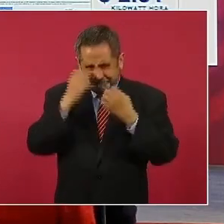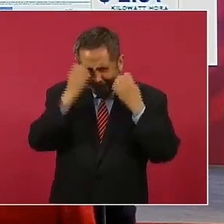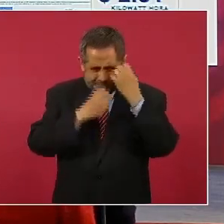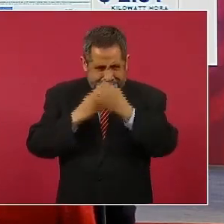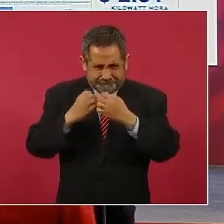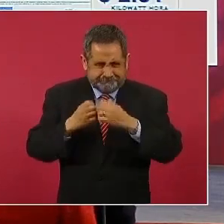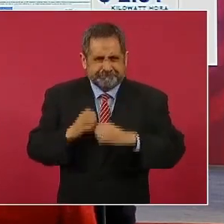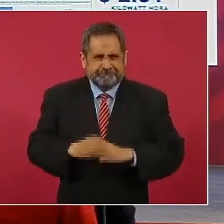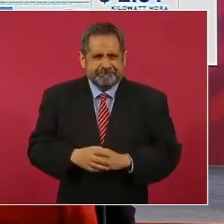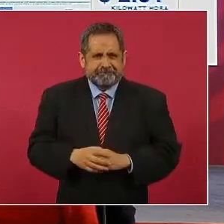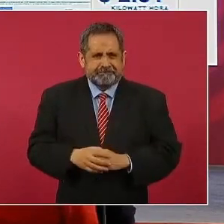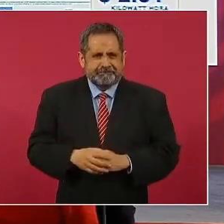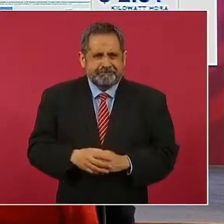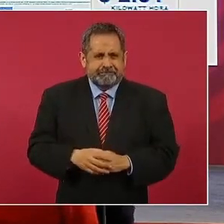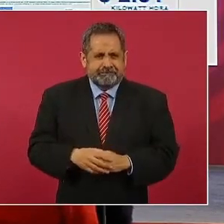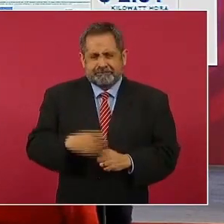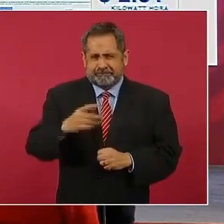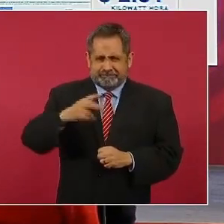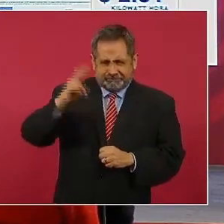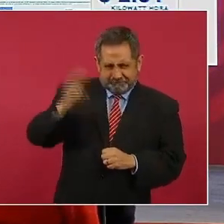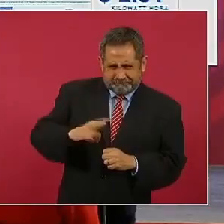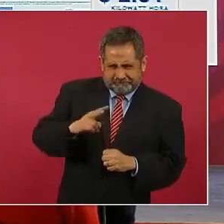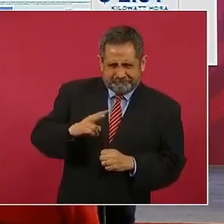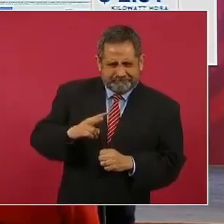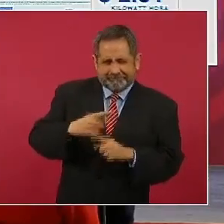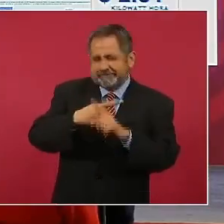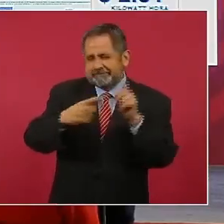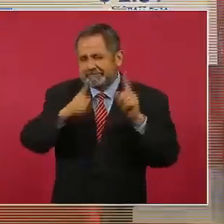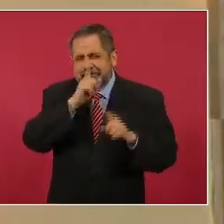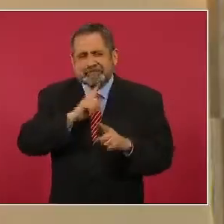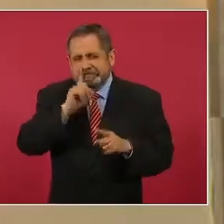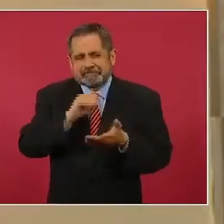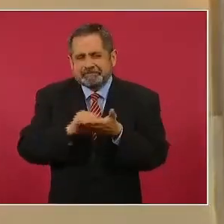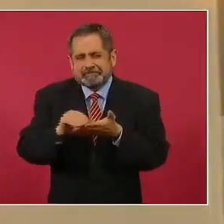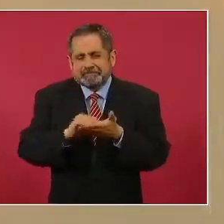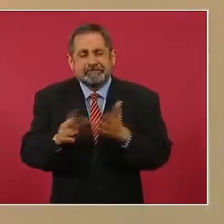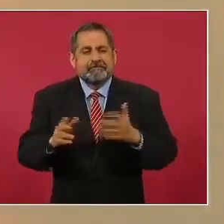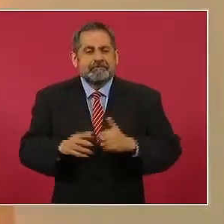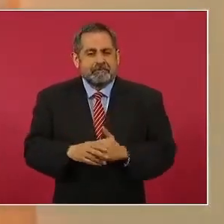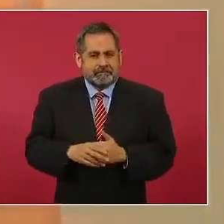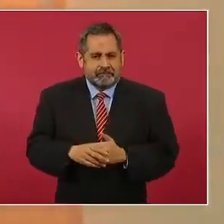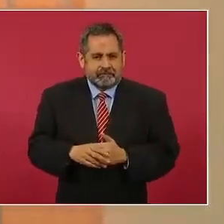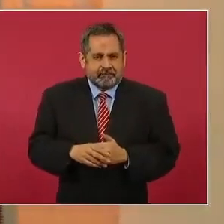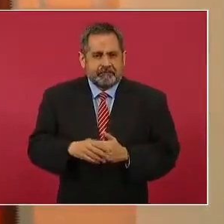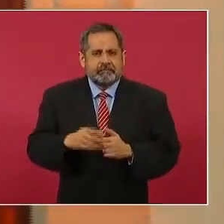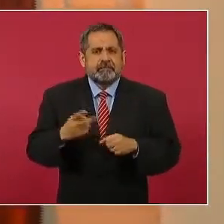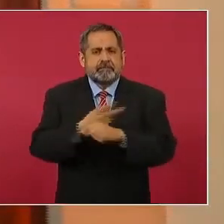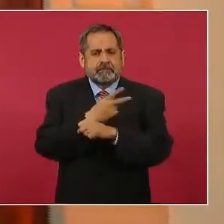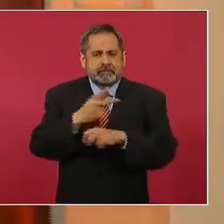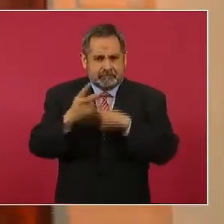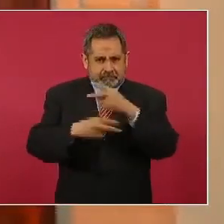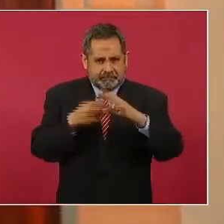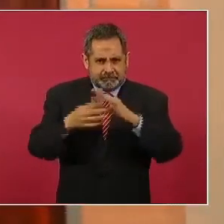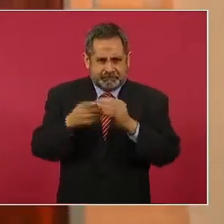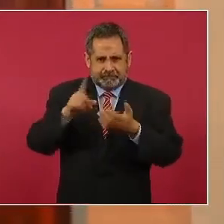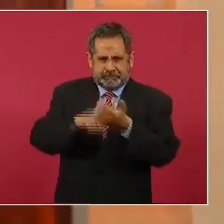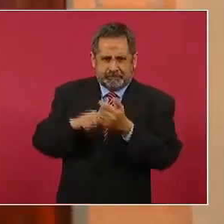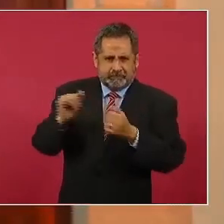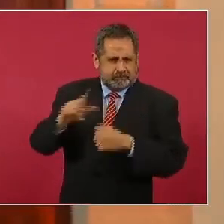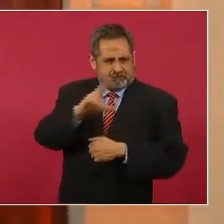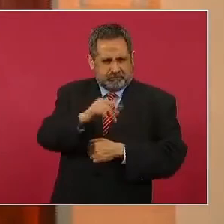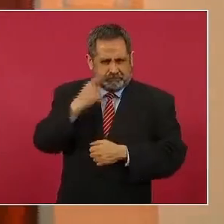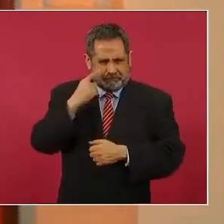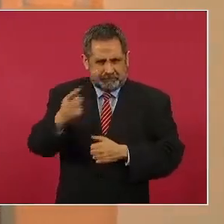analizar? Si estas son verdades a medias, ¿no? O qué es lo que realmente hay aquí de verdad o